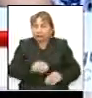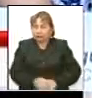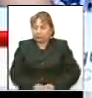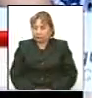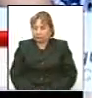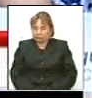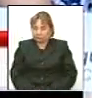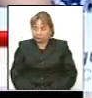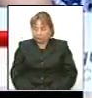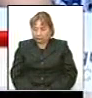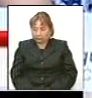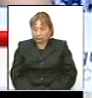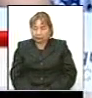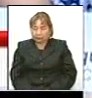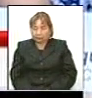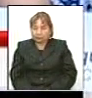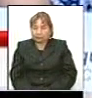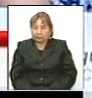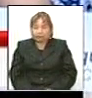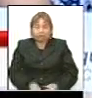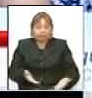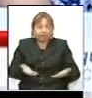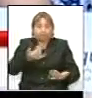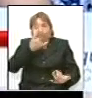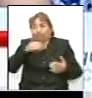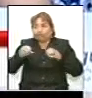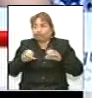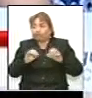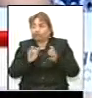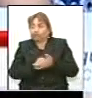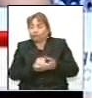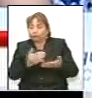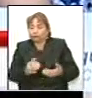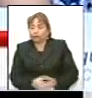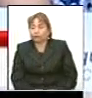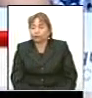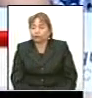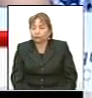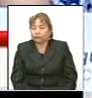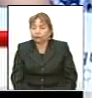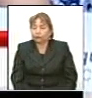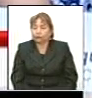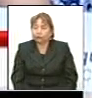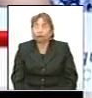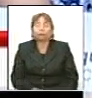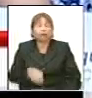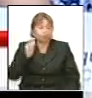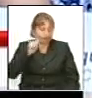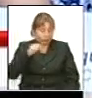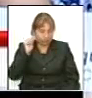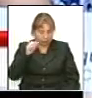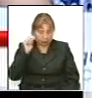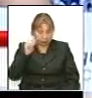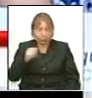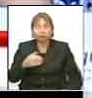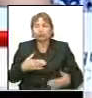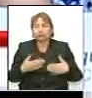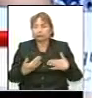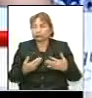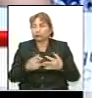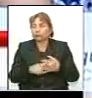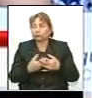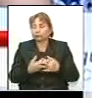toda esa demanda existente no podríamos hacerlo definitivamente pero sí partir y empezar con algo